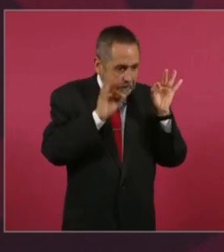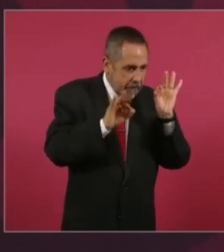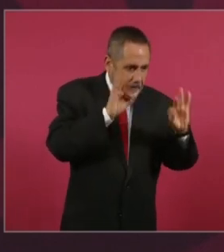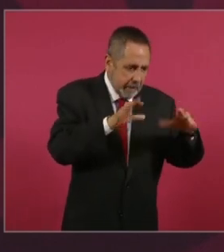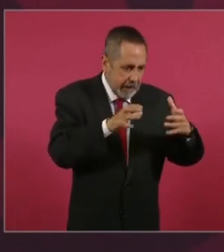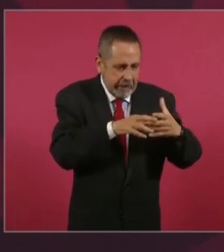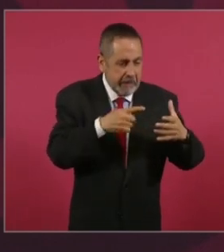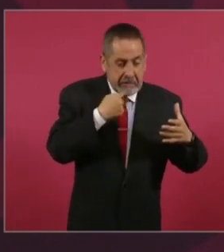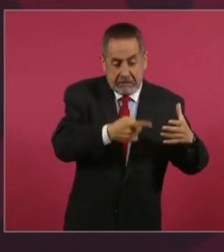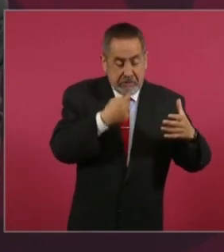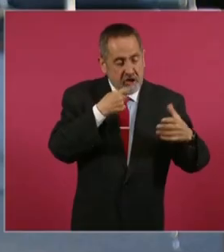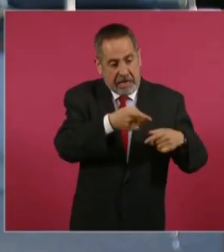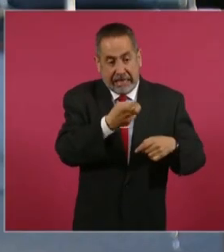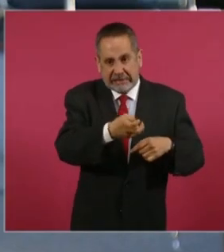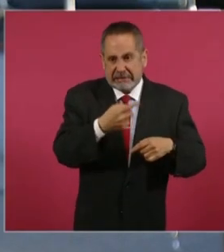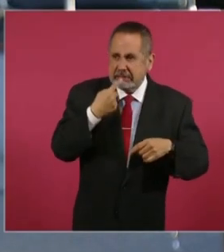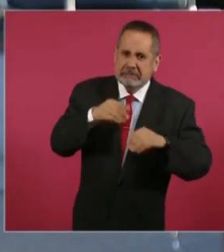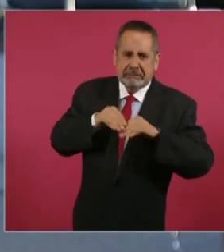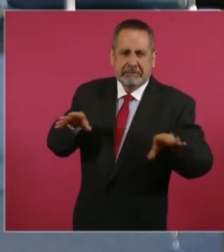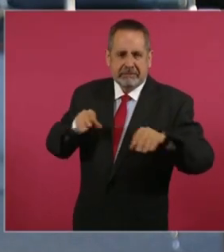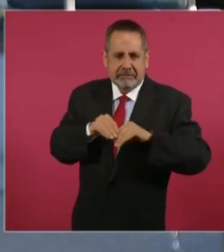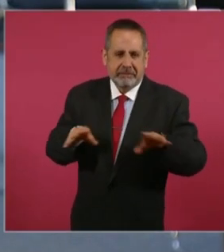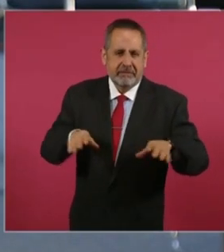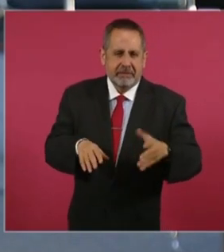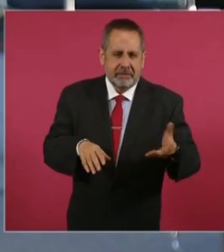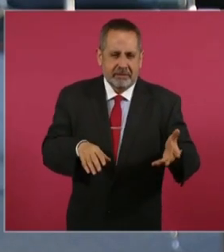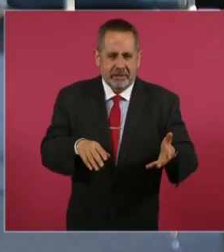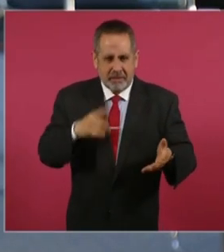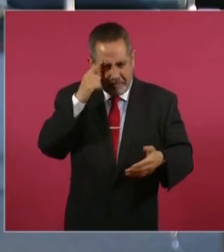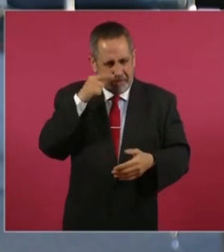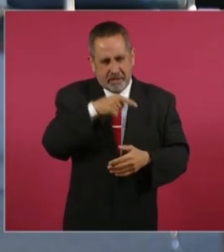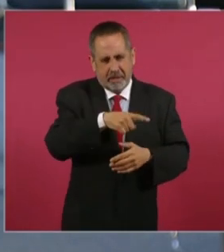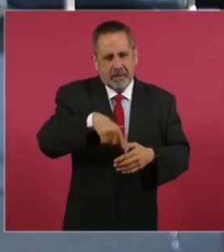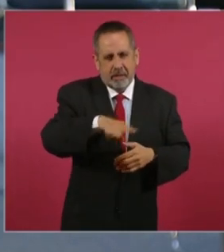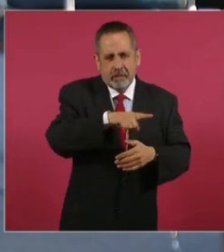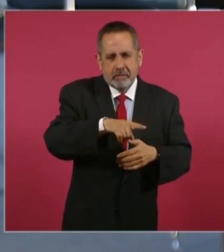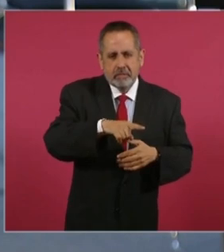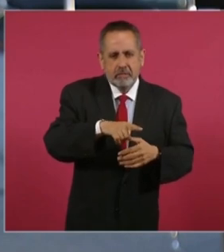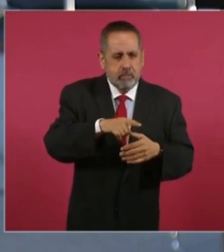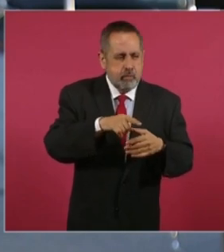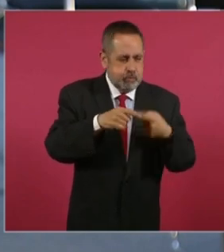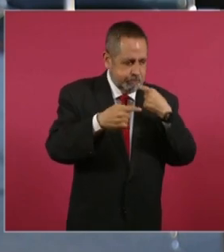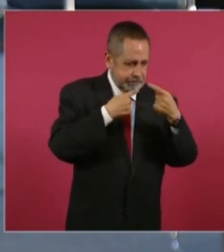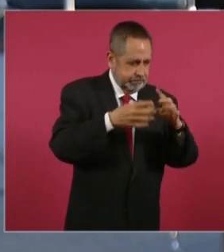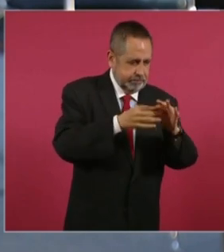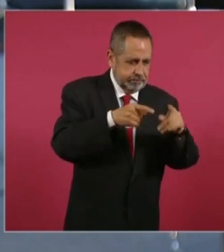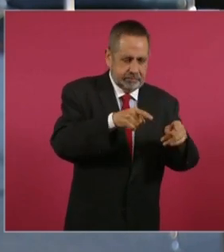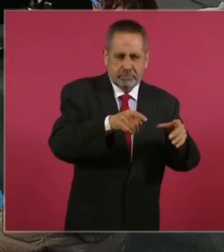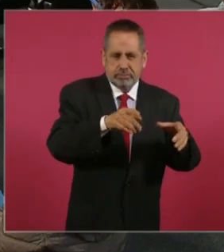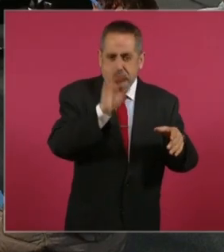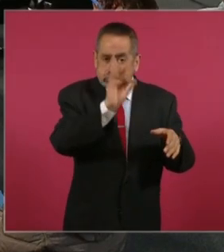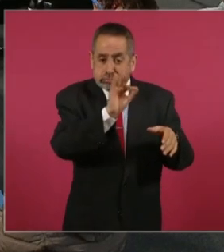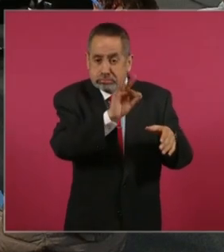le dijeron a nuestros adversarios y a quienes